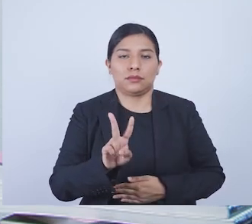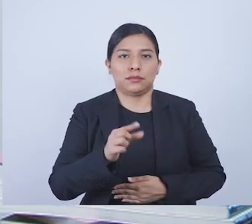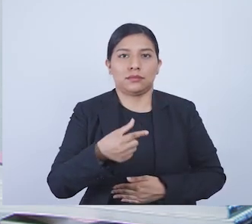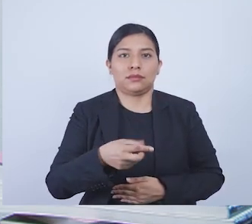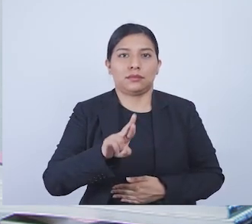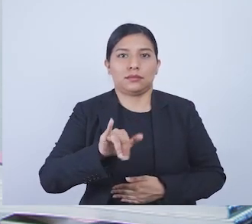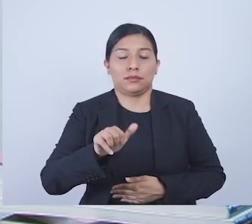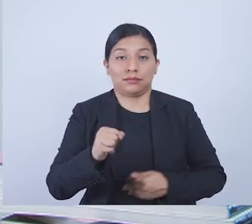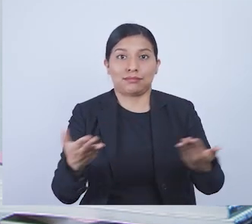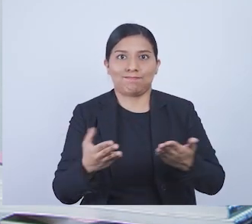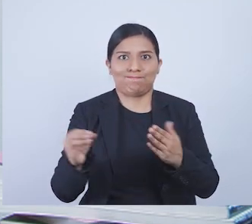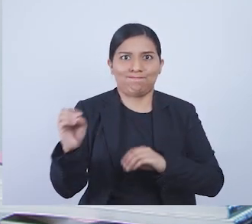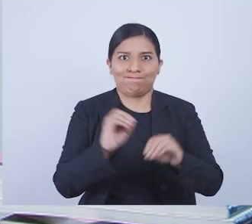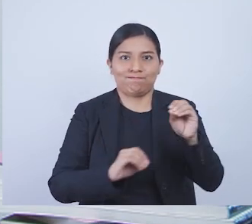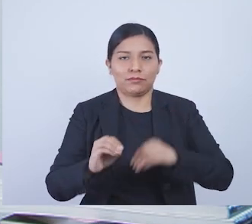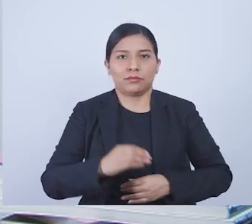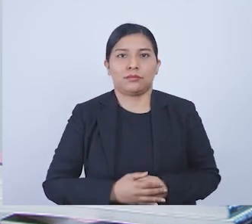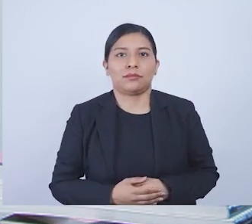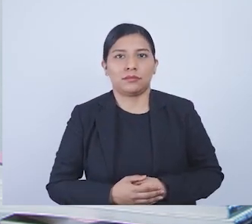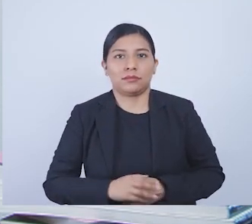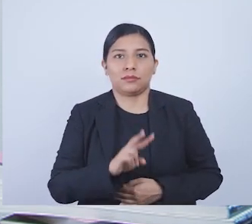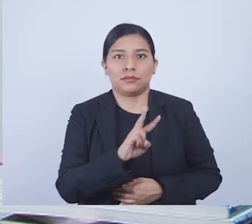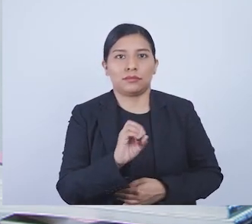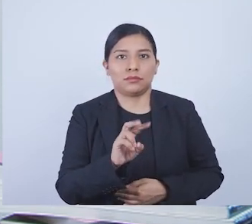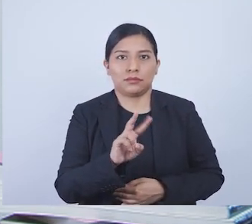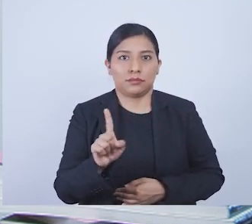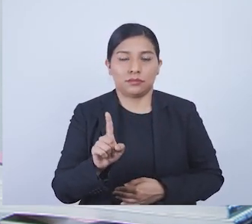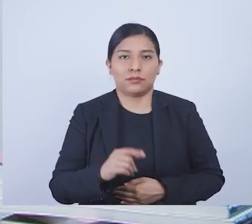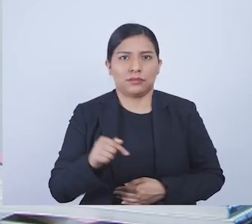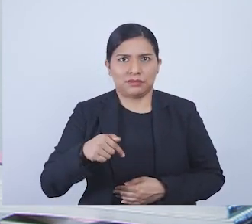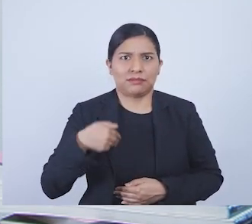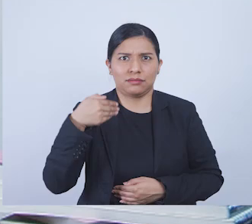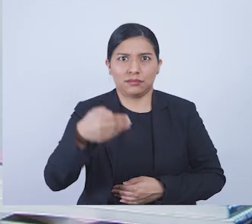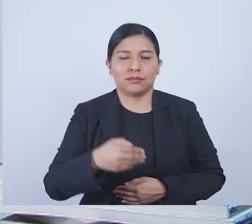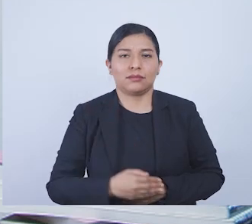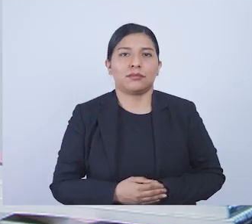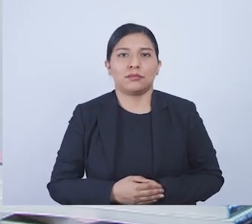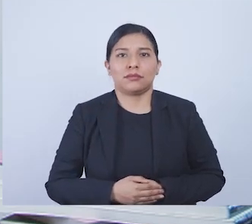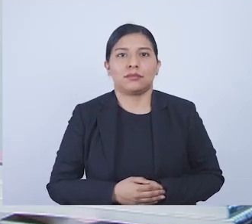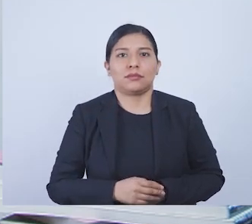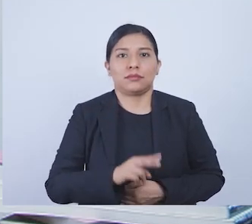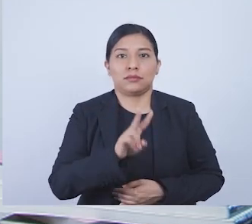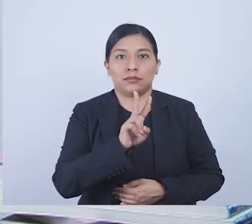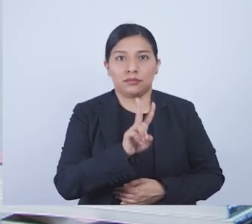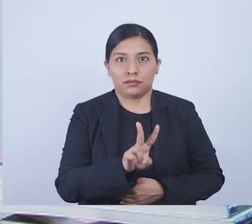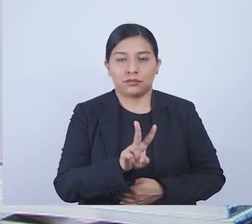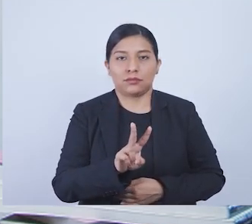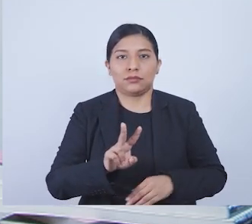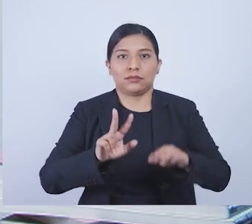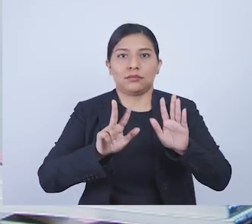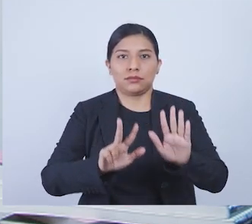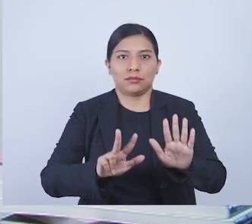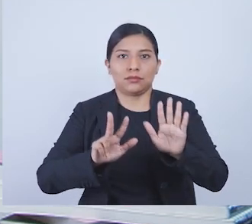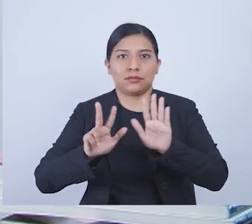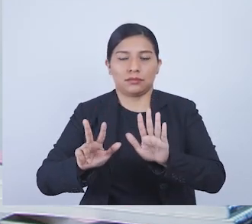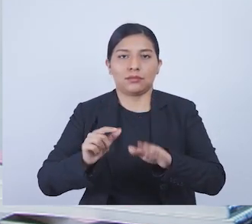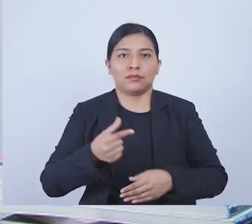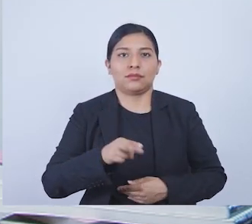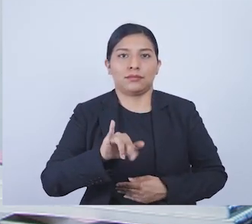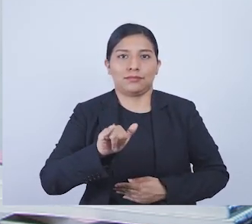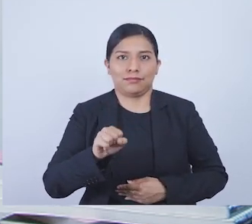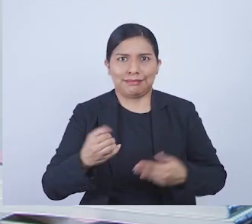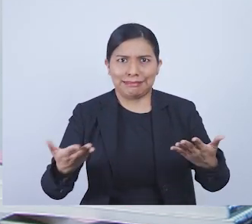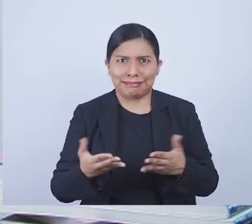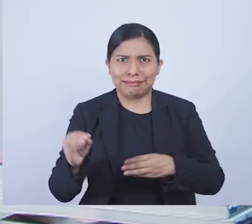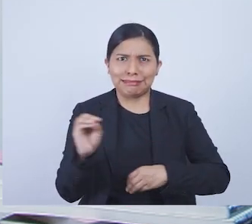aprendizaje y en el año 2021 se han diseñado un total de 288 guías de aprendizaje.